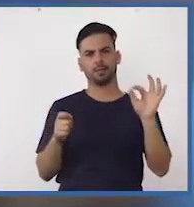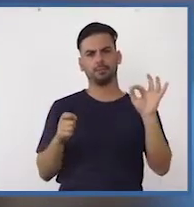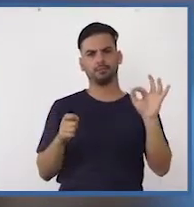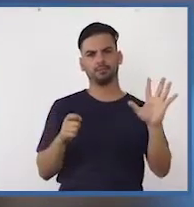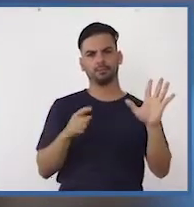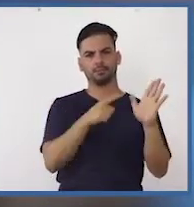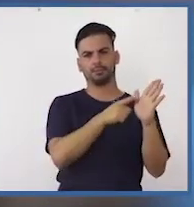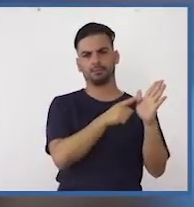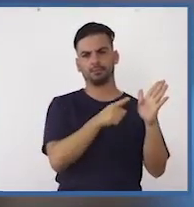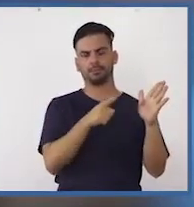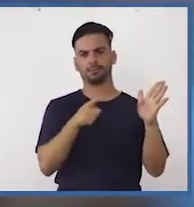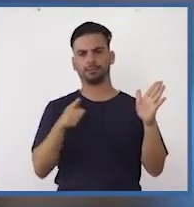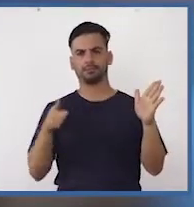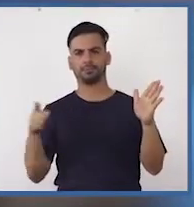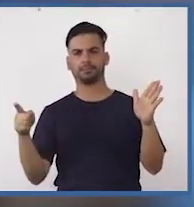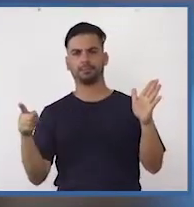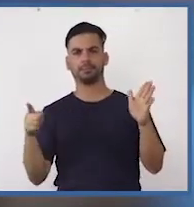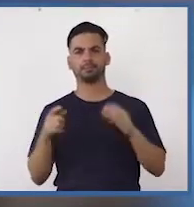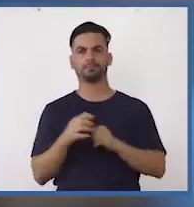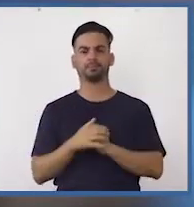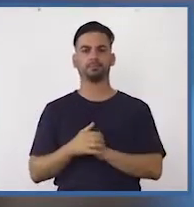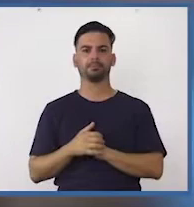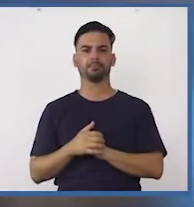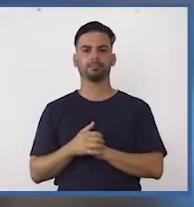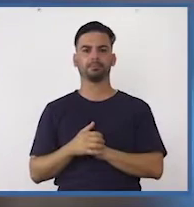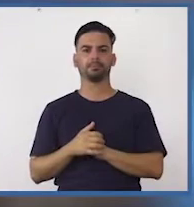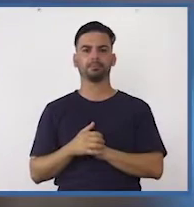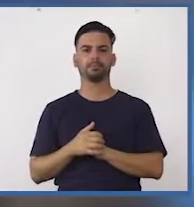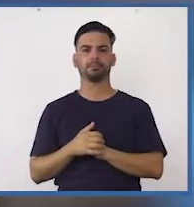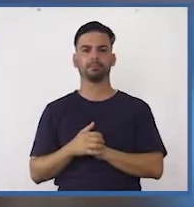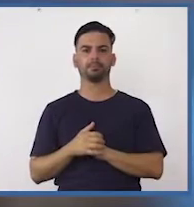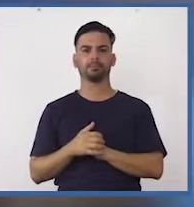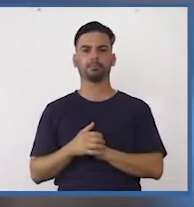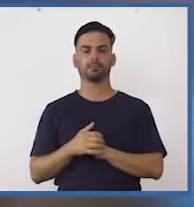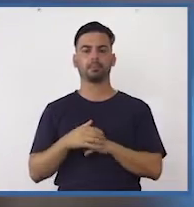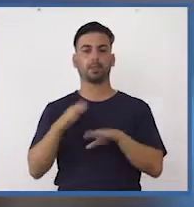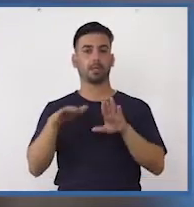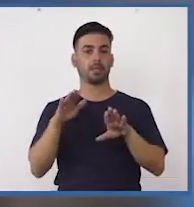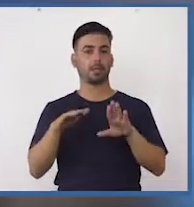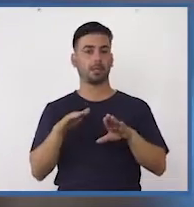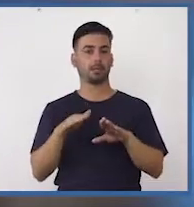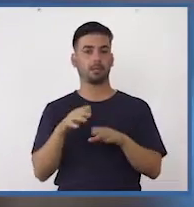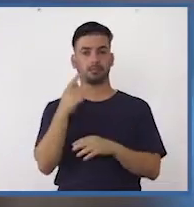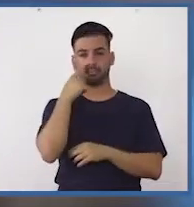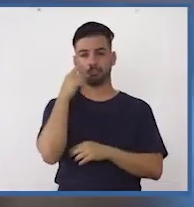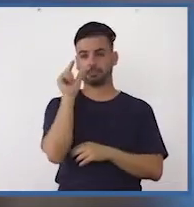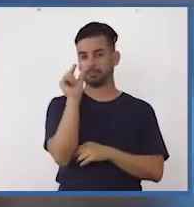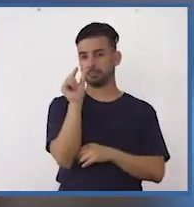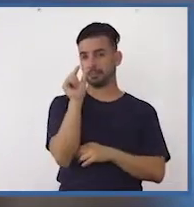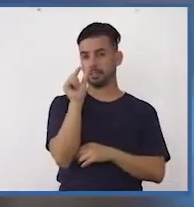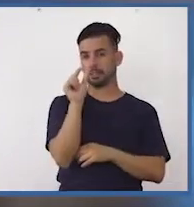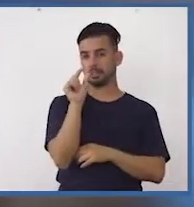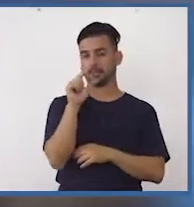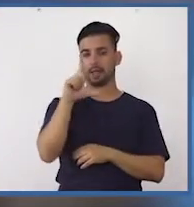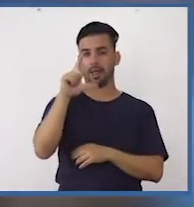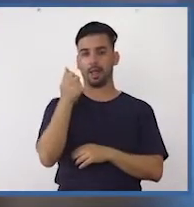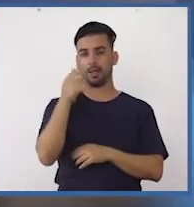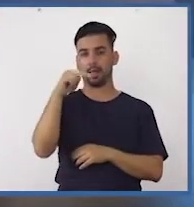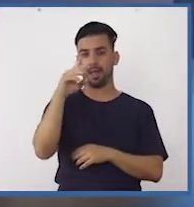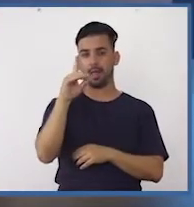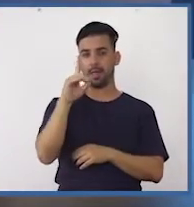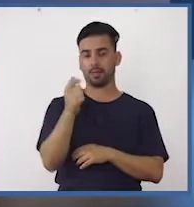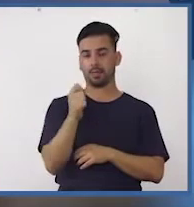griego cómo me marca a quién, a esa longitud de onda. ¿De acuerdo? Ahora en una gráfica que